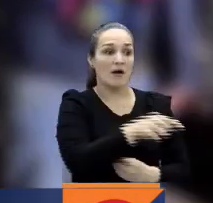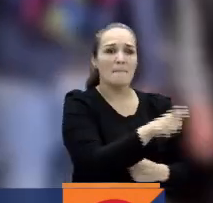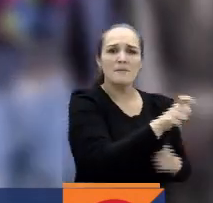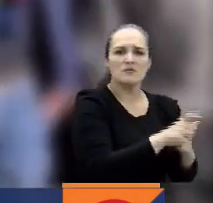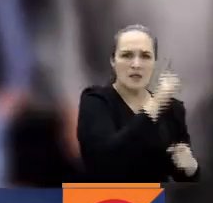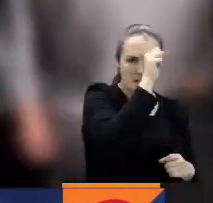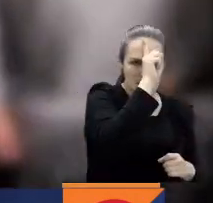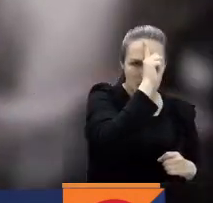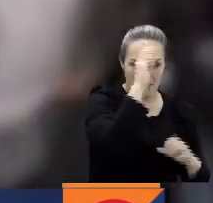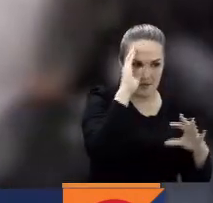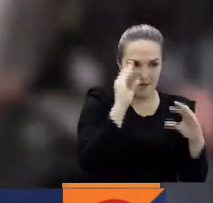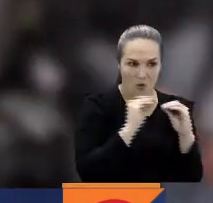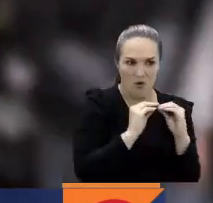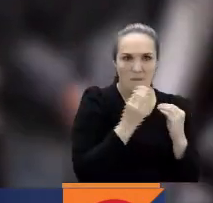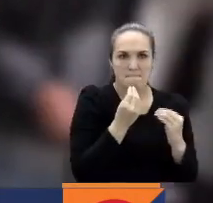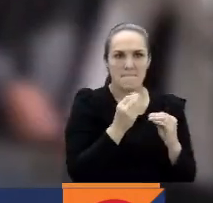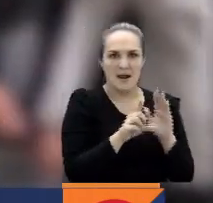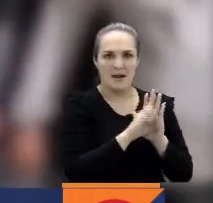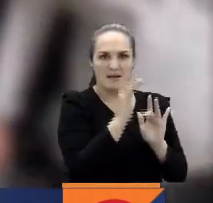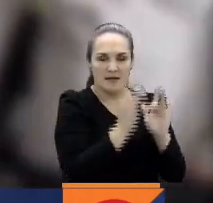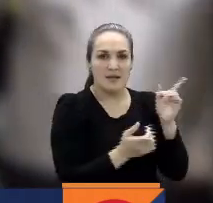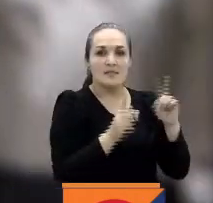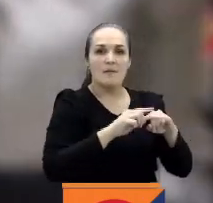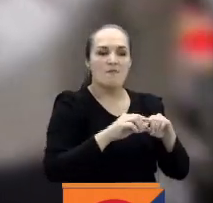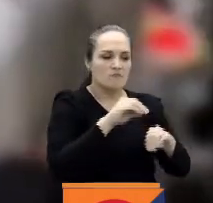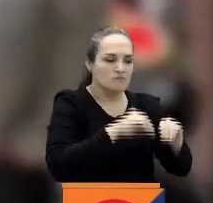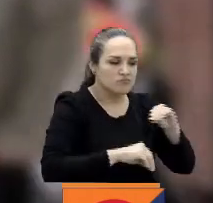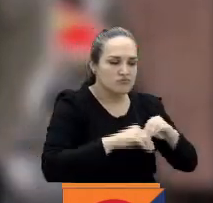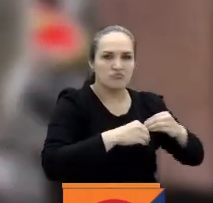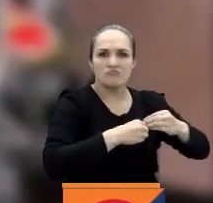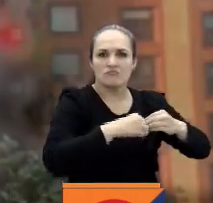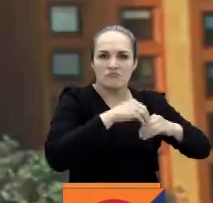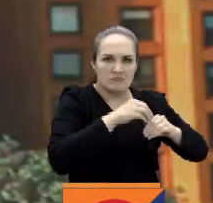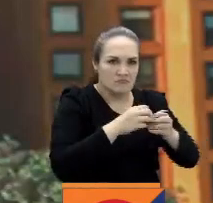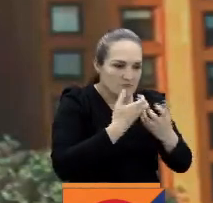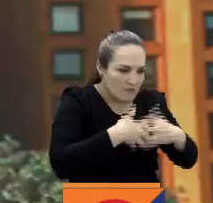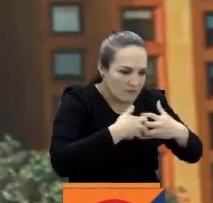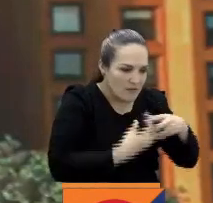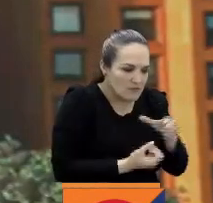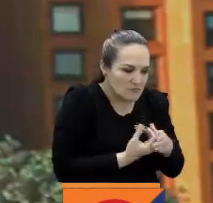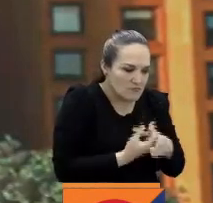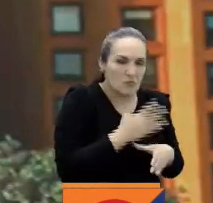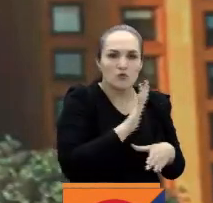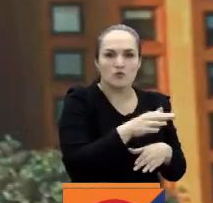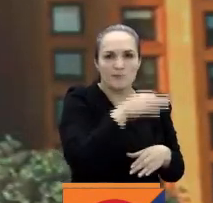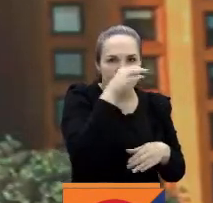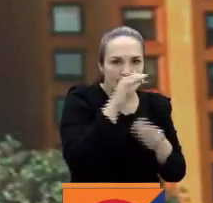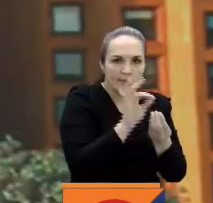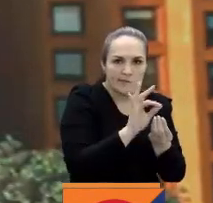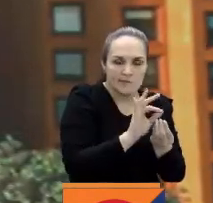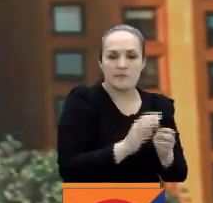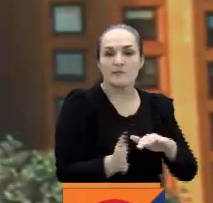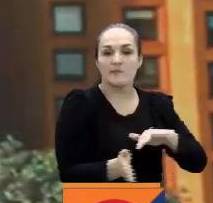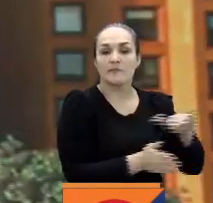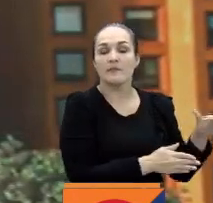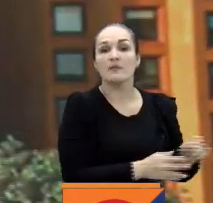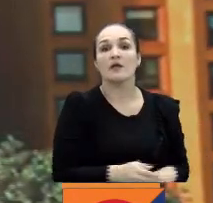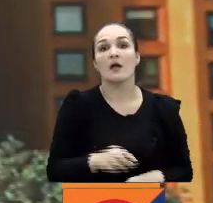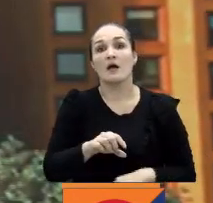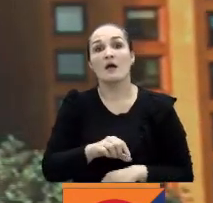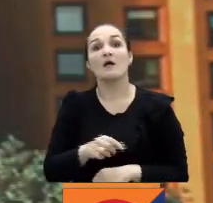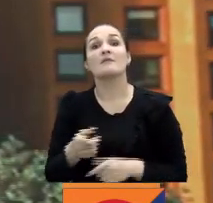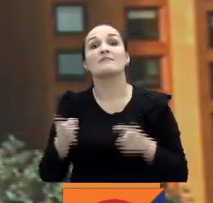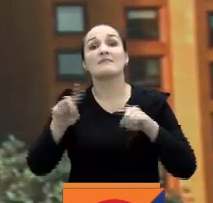delinquir y tráfico, fabricación y porte de estupefacientes. El problema de las caravanas de motociclistas los